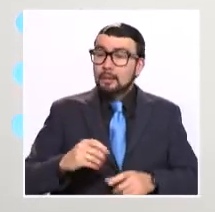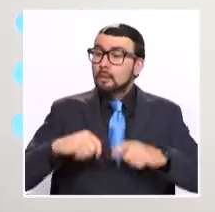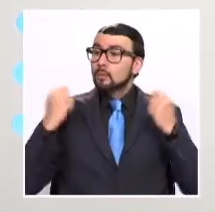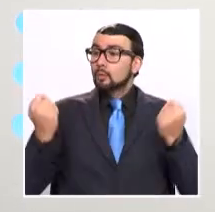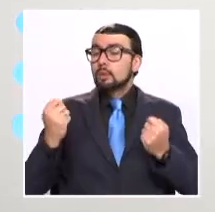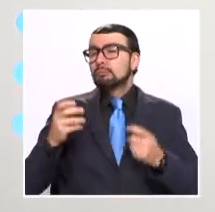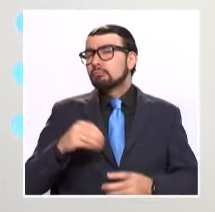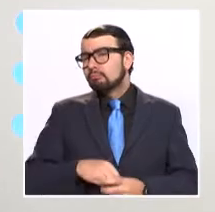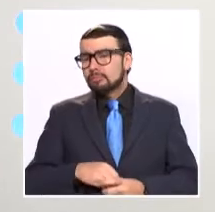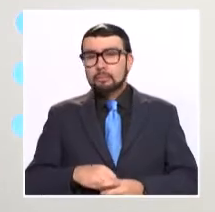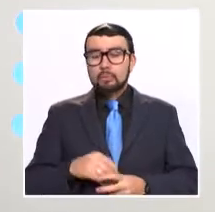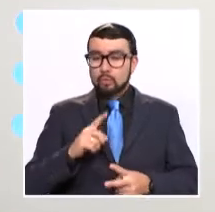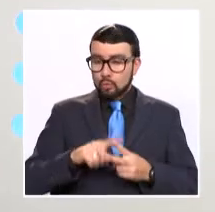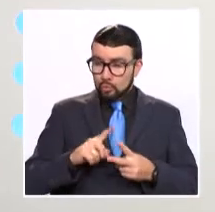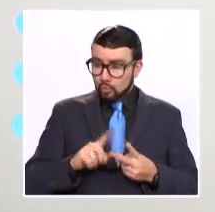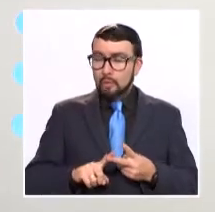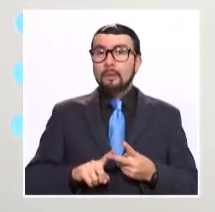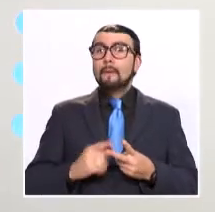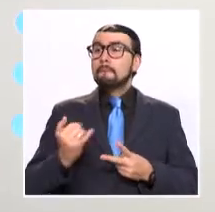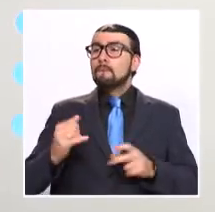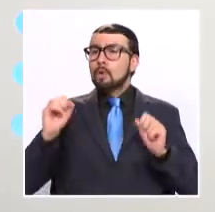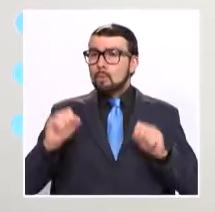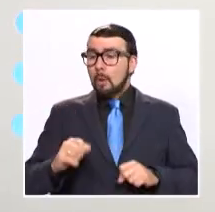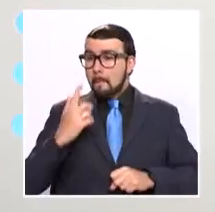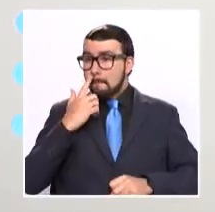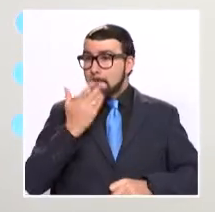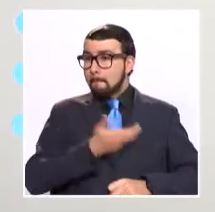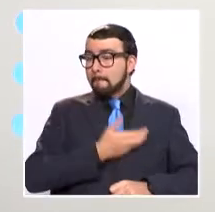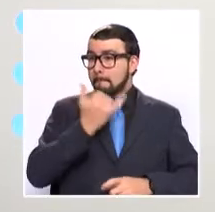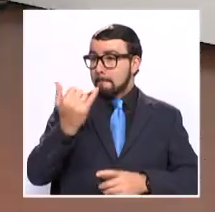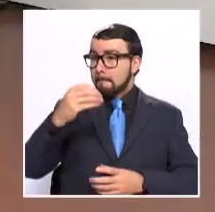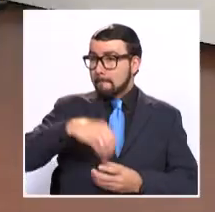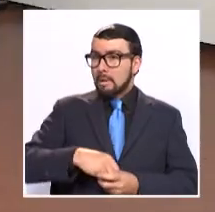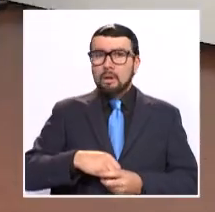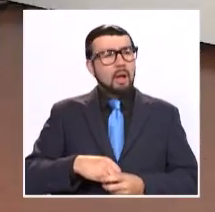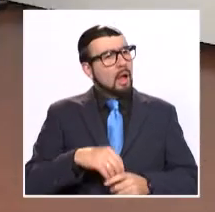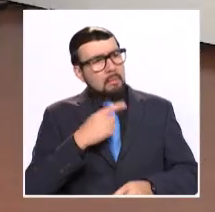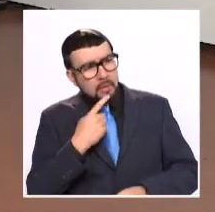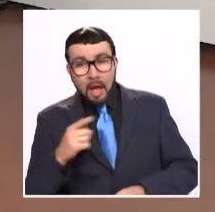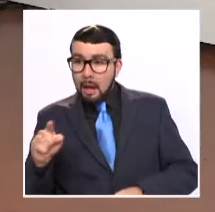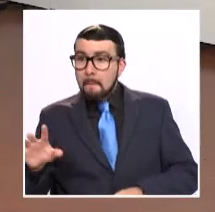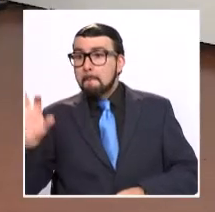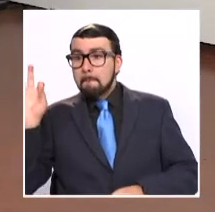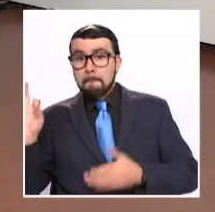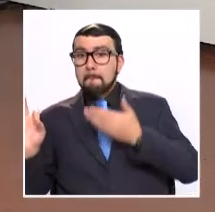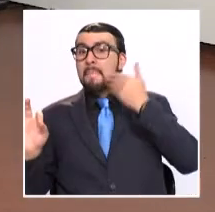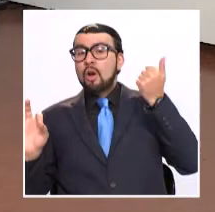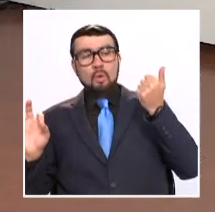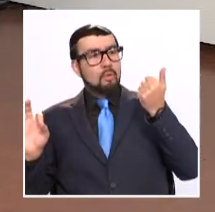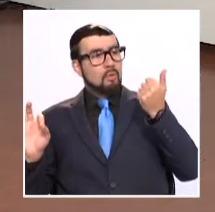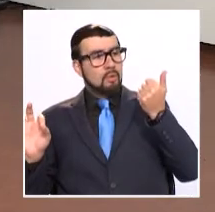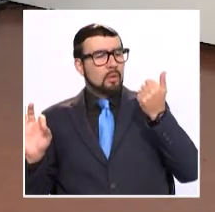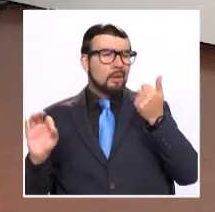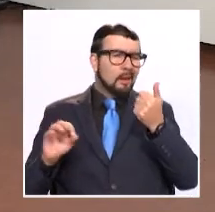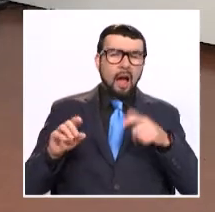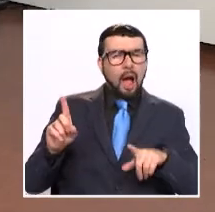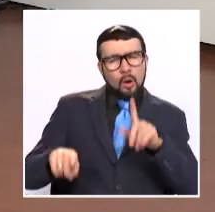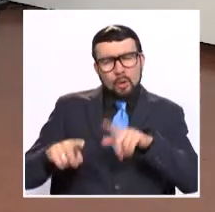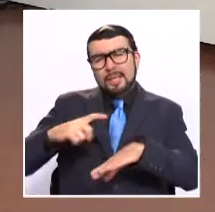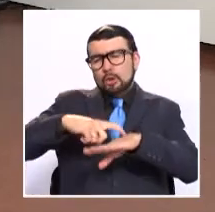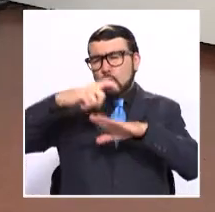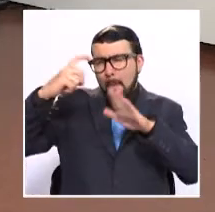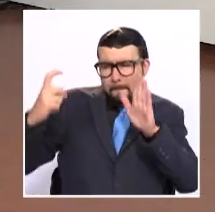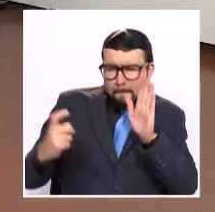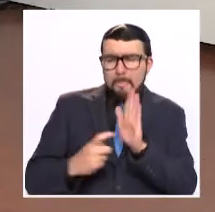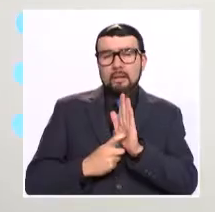Entonces, hay dos opciones por las cuales pueden ir los papás. Pero pensaría uno entonces que una es mejor que la otra, ¿o no? Hay unas más completas y me